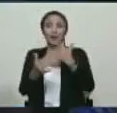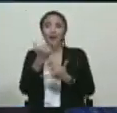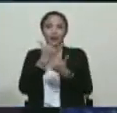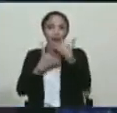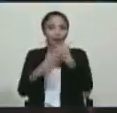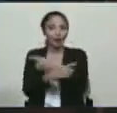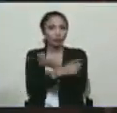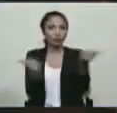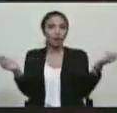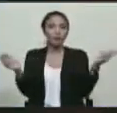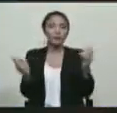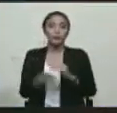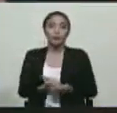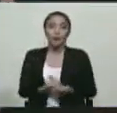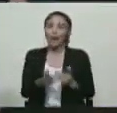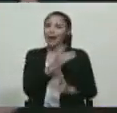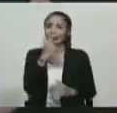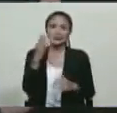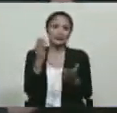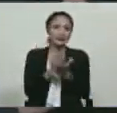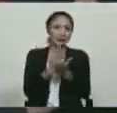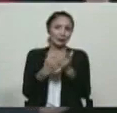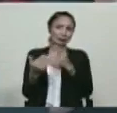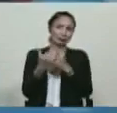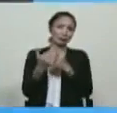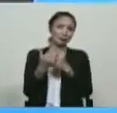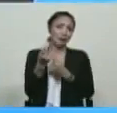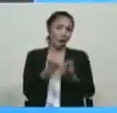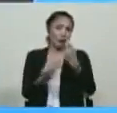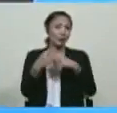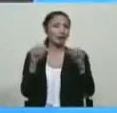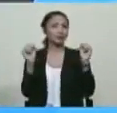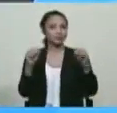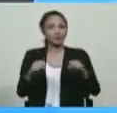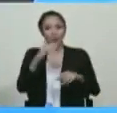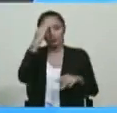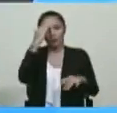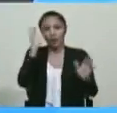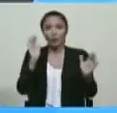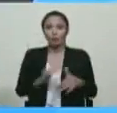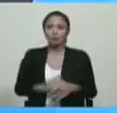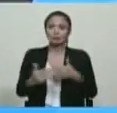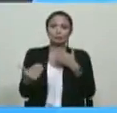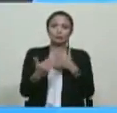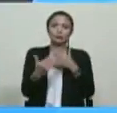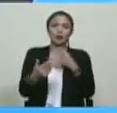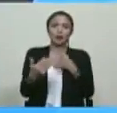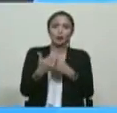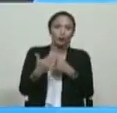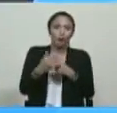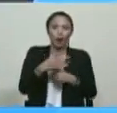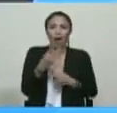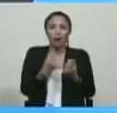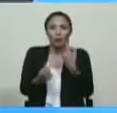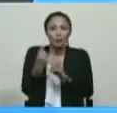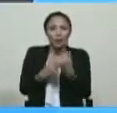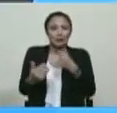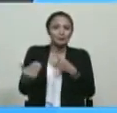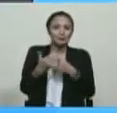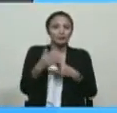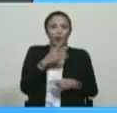patria. Han afectado, sí, nuestra economía a través de las ilícitas e